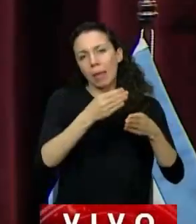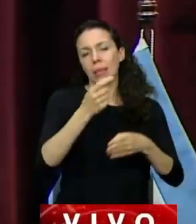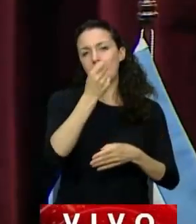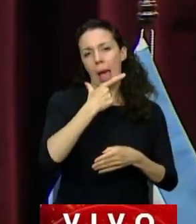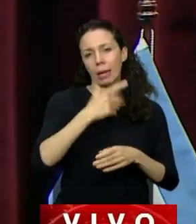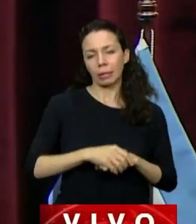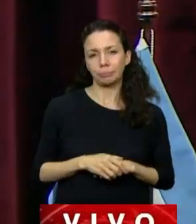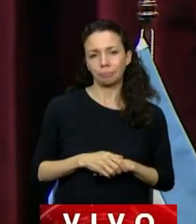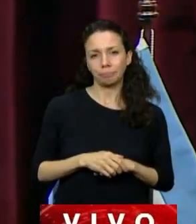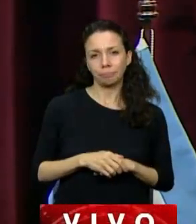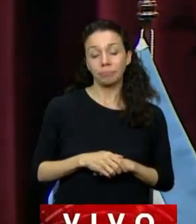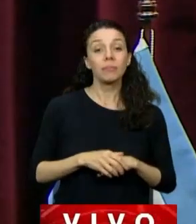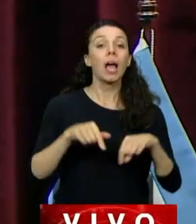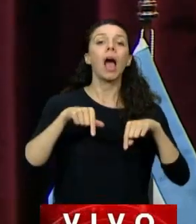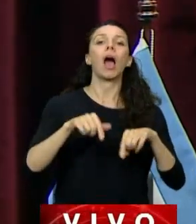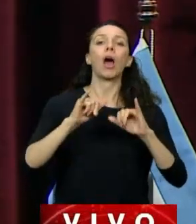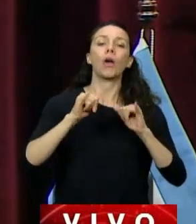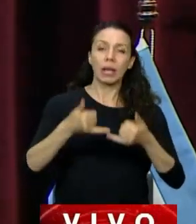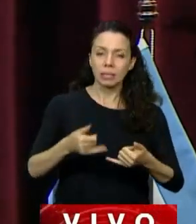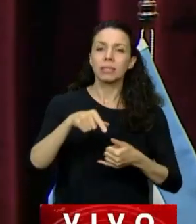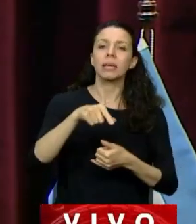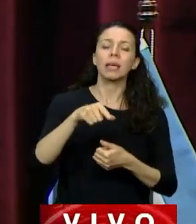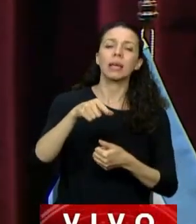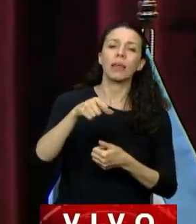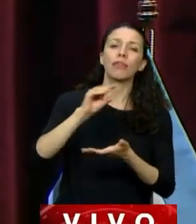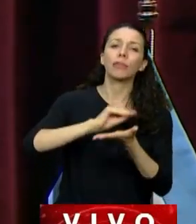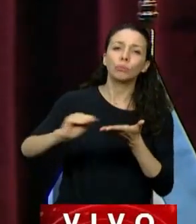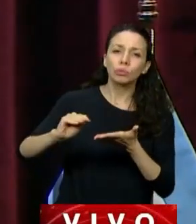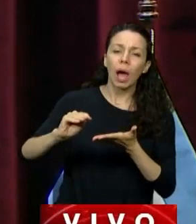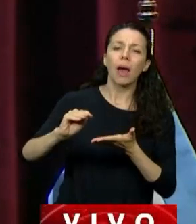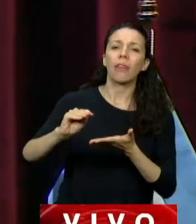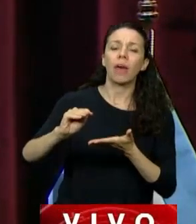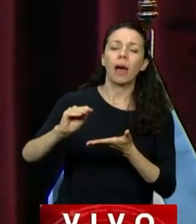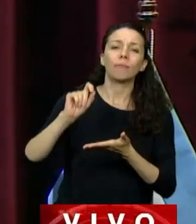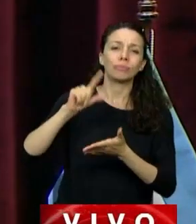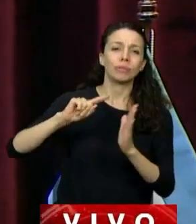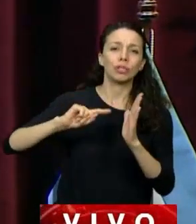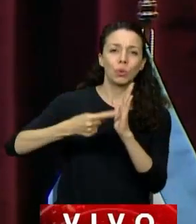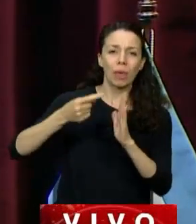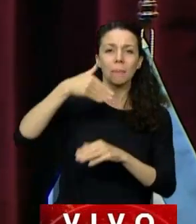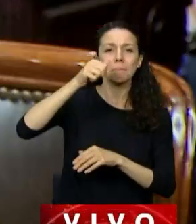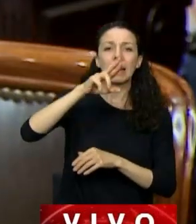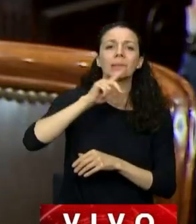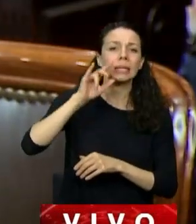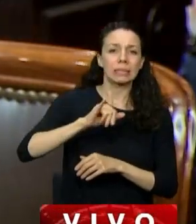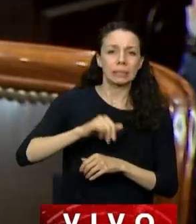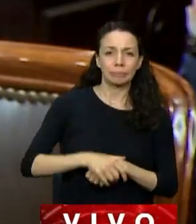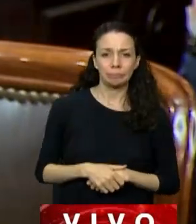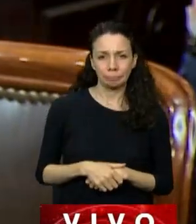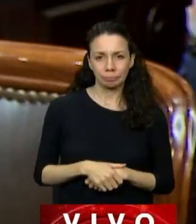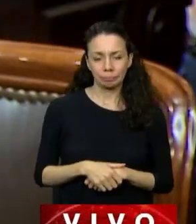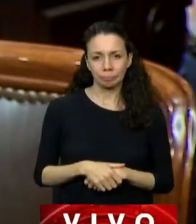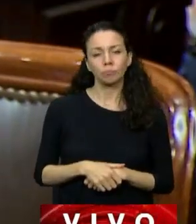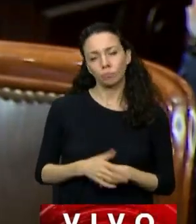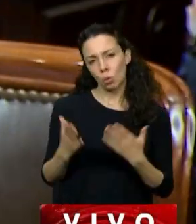Ahora sí, en el uso pleno de la palabra, la diputada por la Ciudad de Buenos Aires, Dolores Martínez.